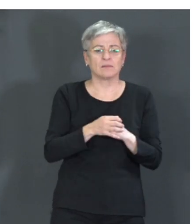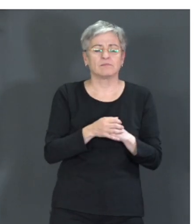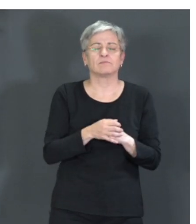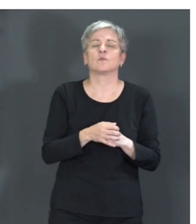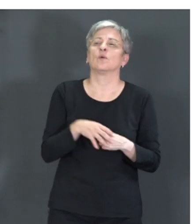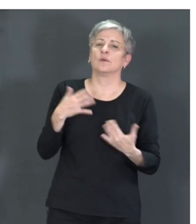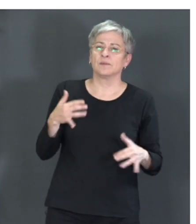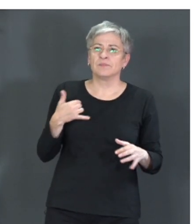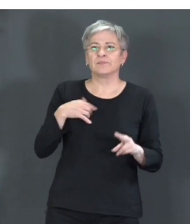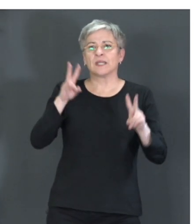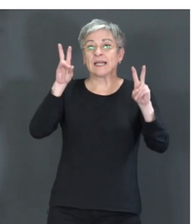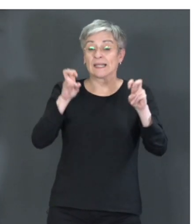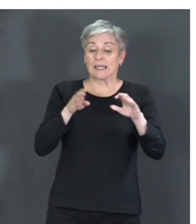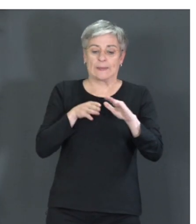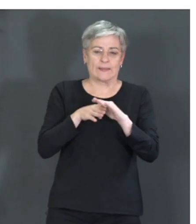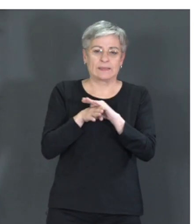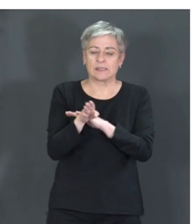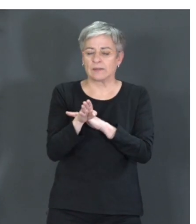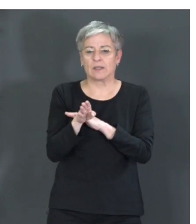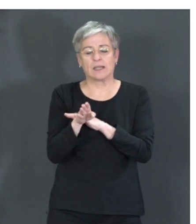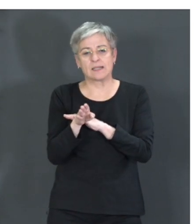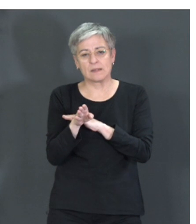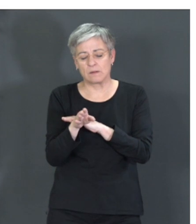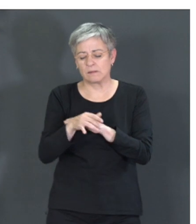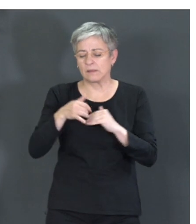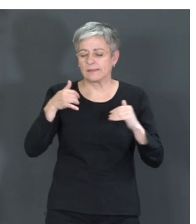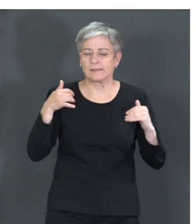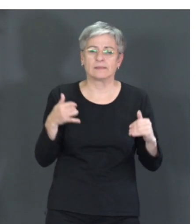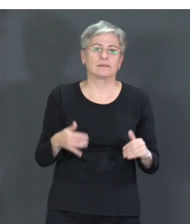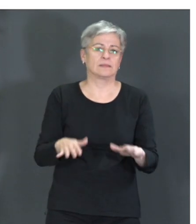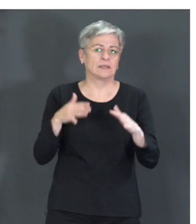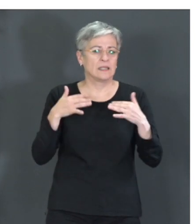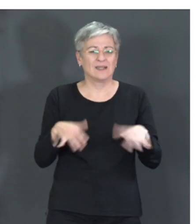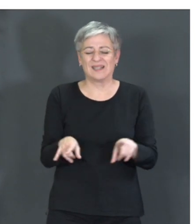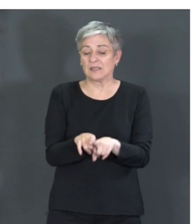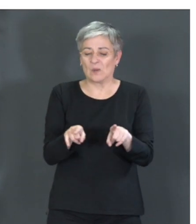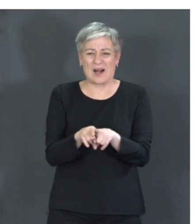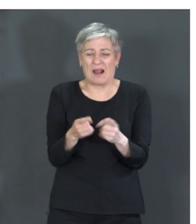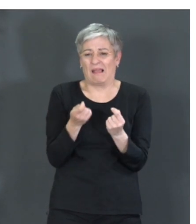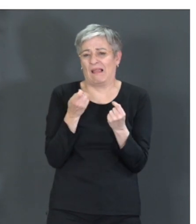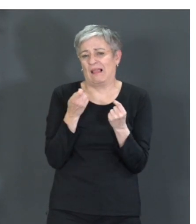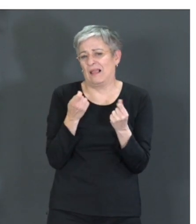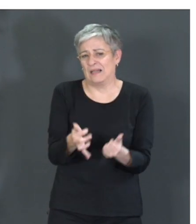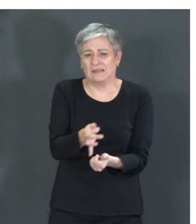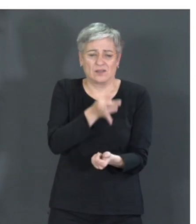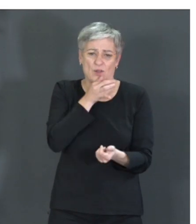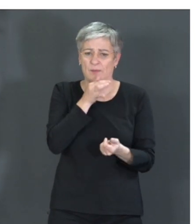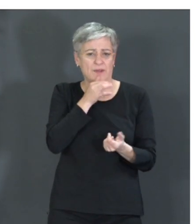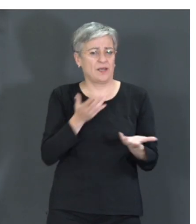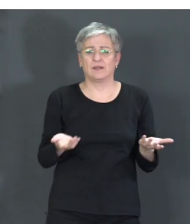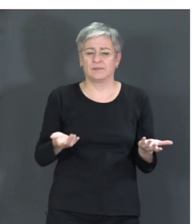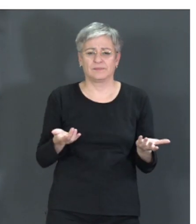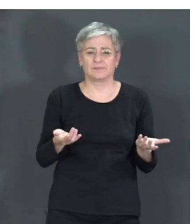tema de accesibilidad, lamentablemente estamos muy en mantillas, de verdad. Yo cada vez, y además es